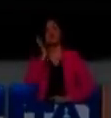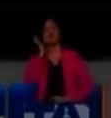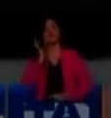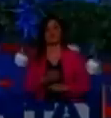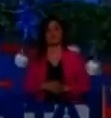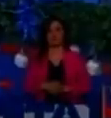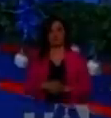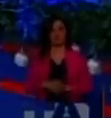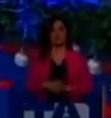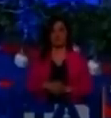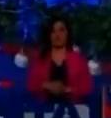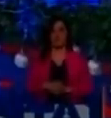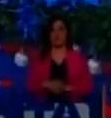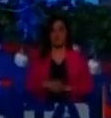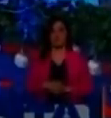mujeres? Ya volvemos.